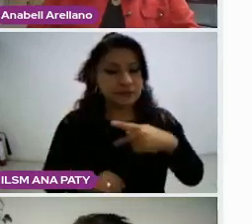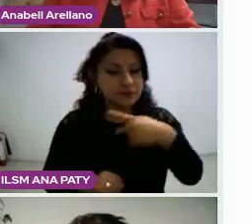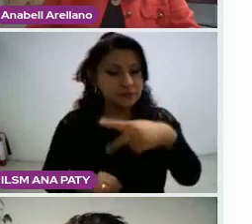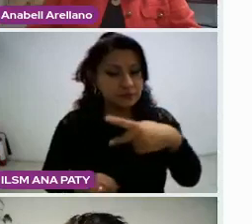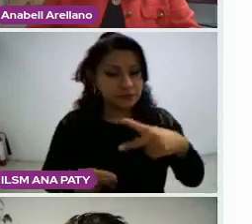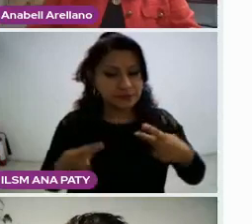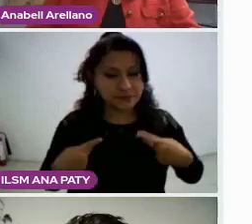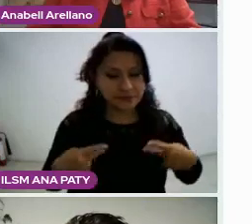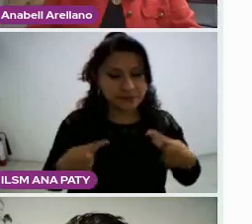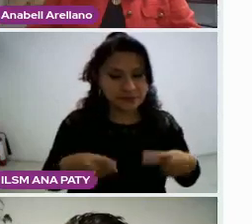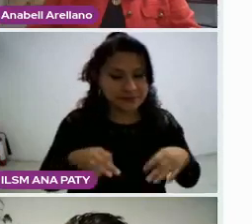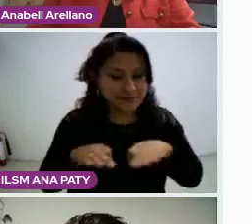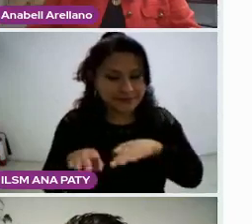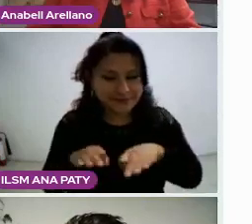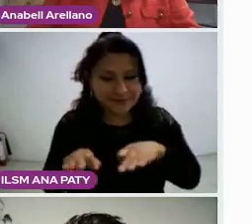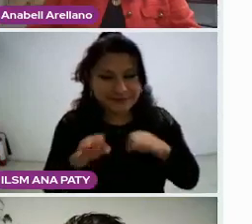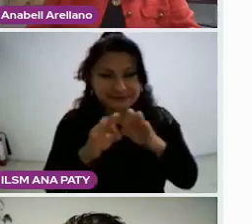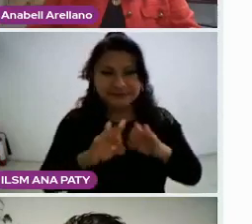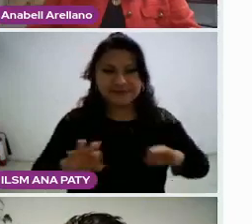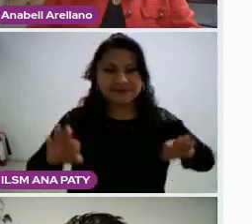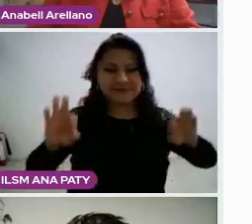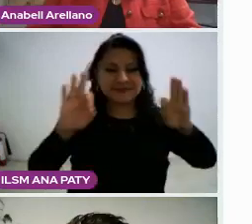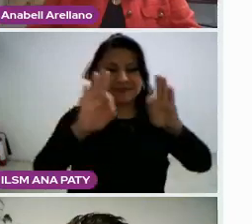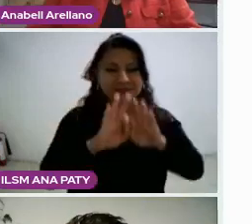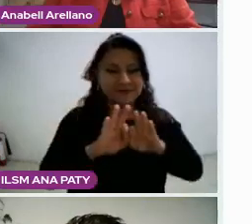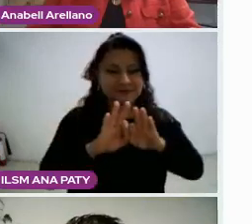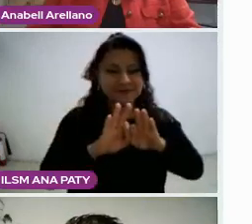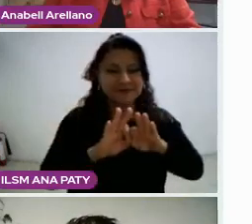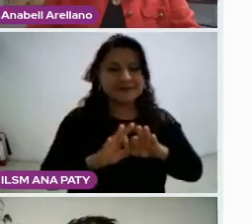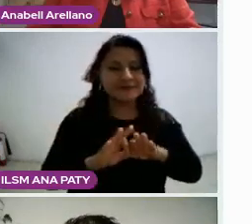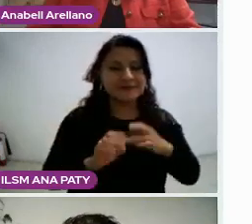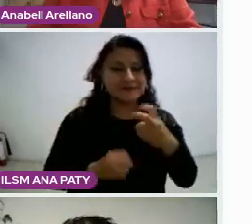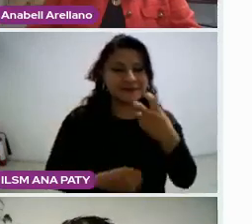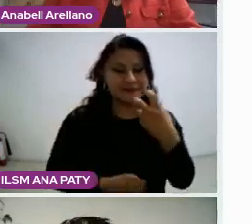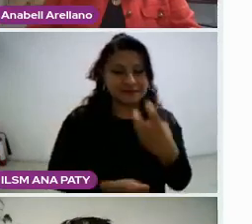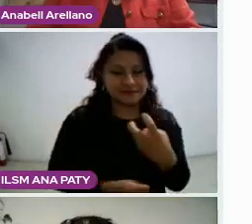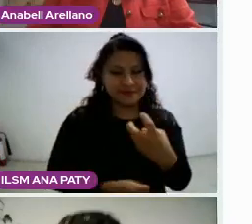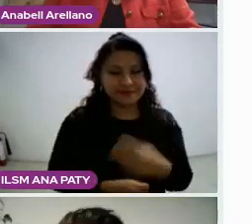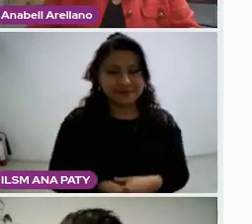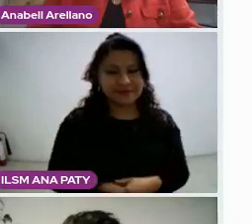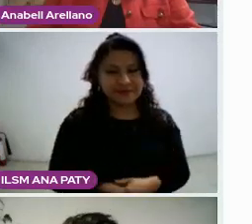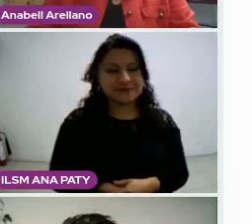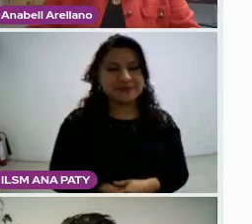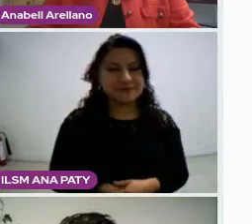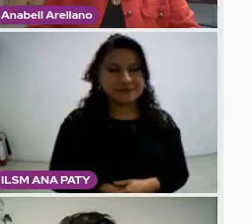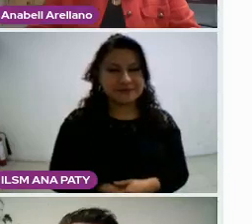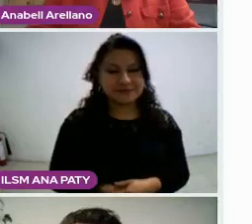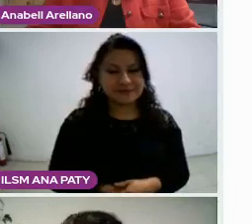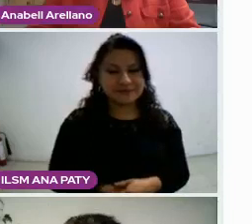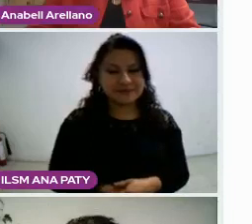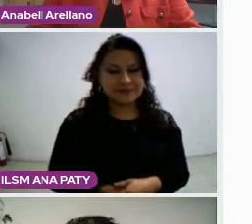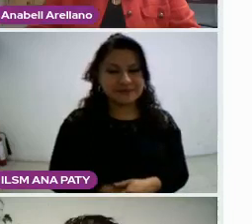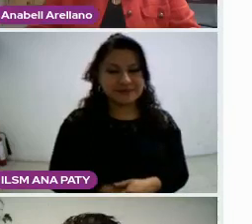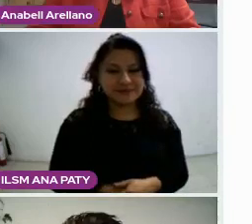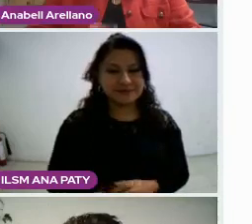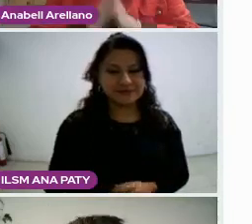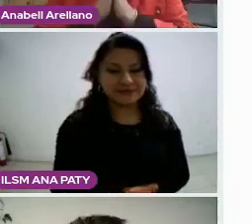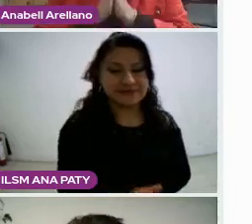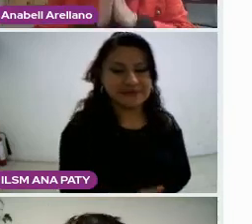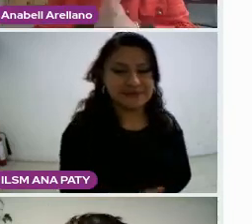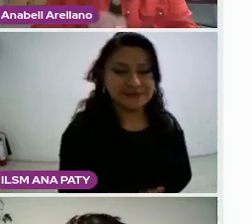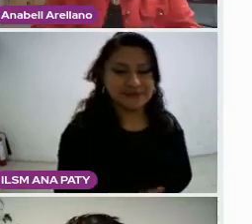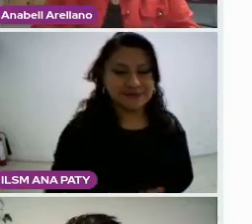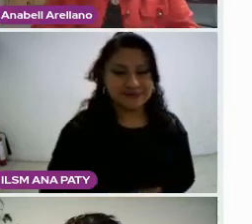es importantísimo esta parte para tener un ambiente laboral mucho más sano, ¿no? Me